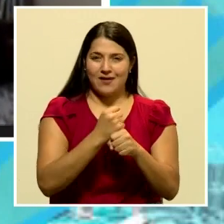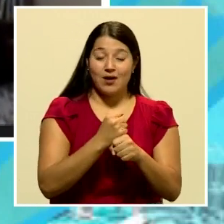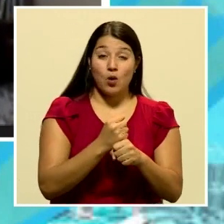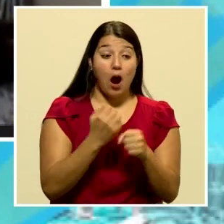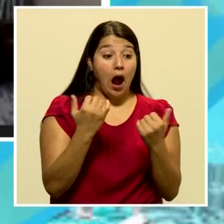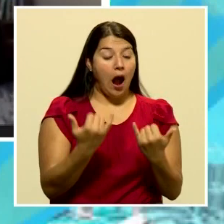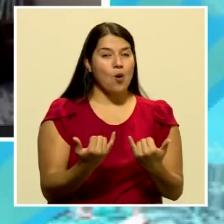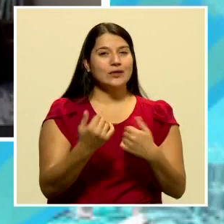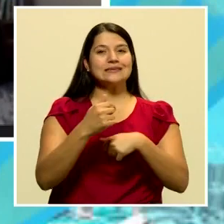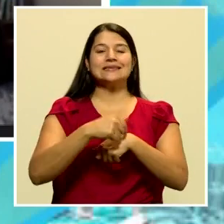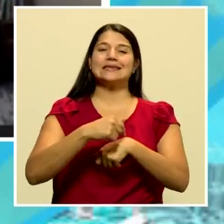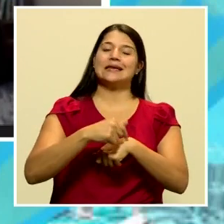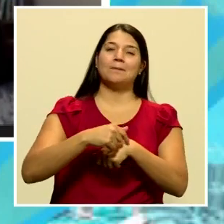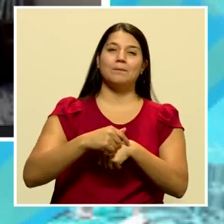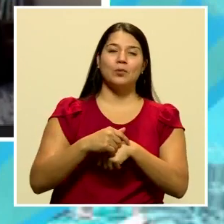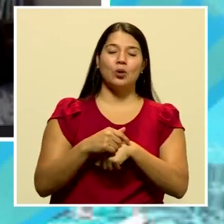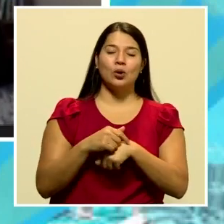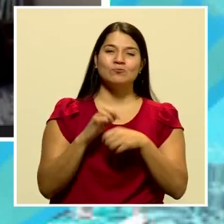de